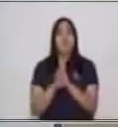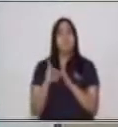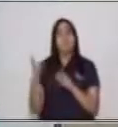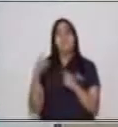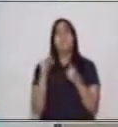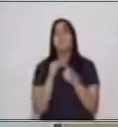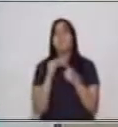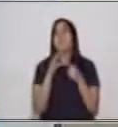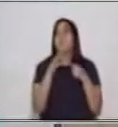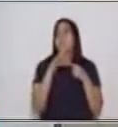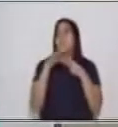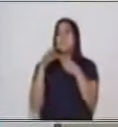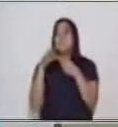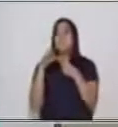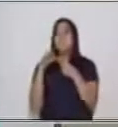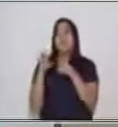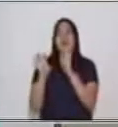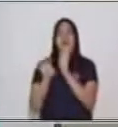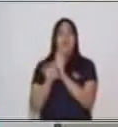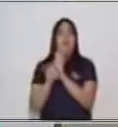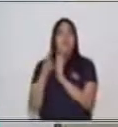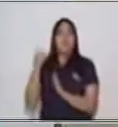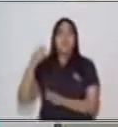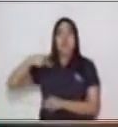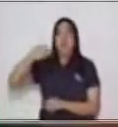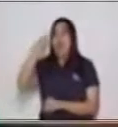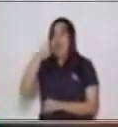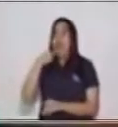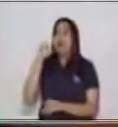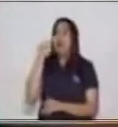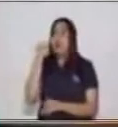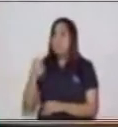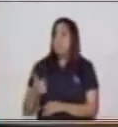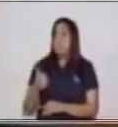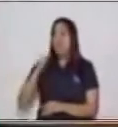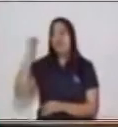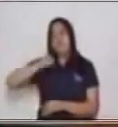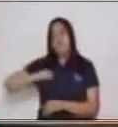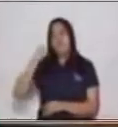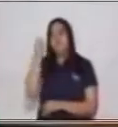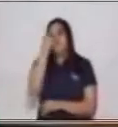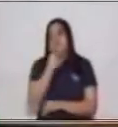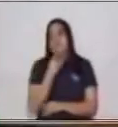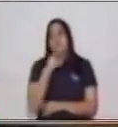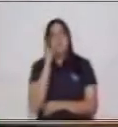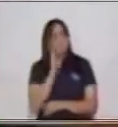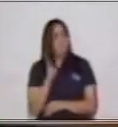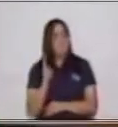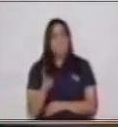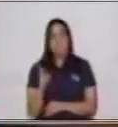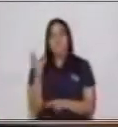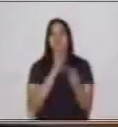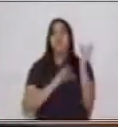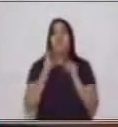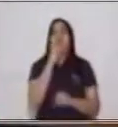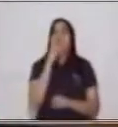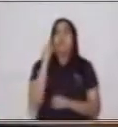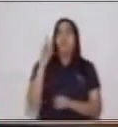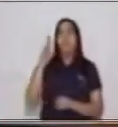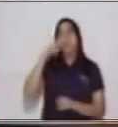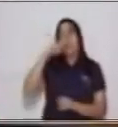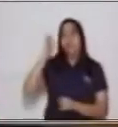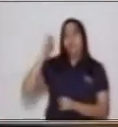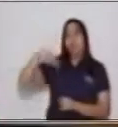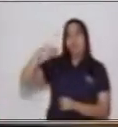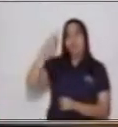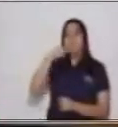son la palabra ansia y la palabra hortensia, que esas sí las vas a escribir con S. La